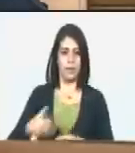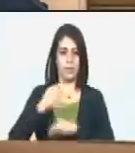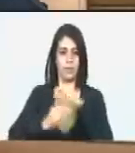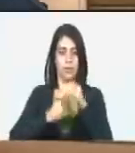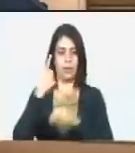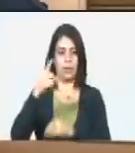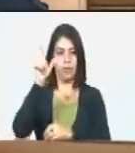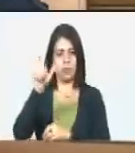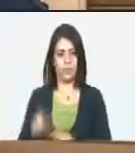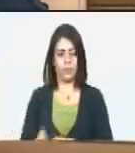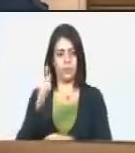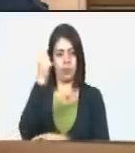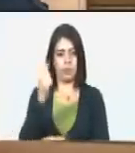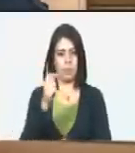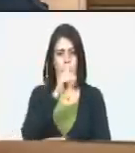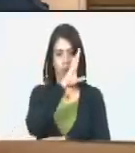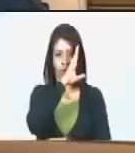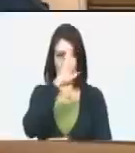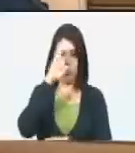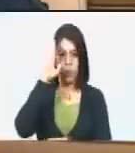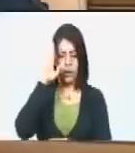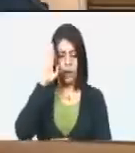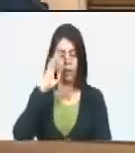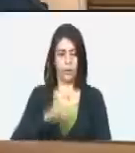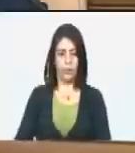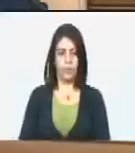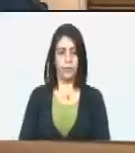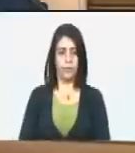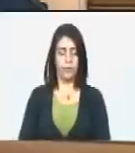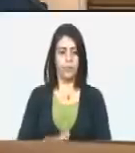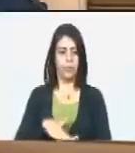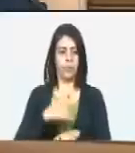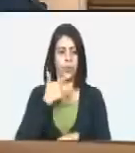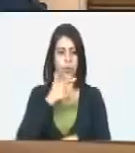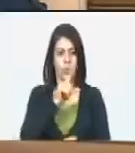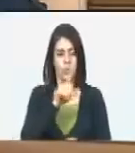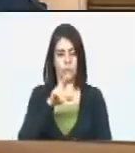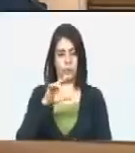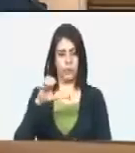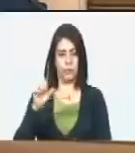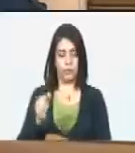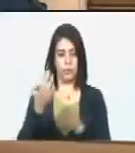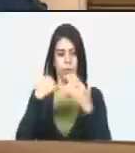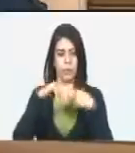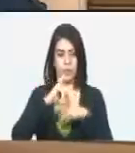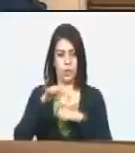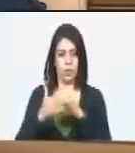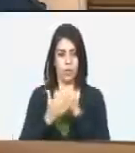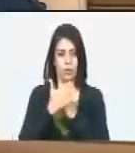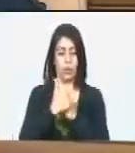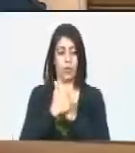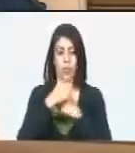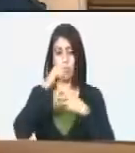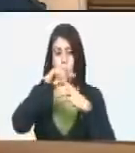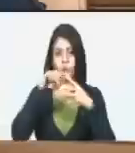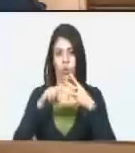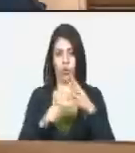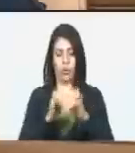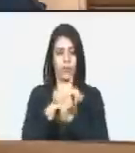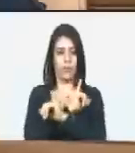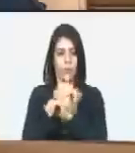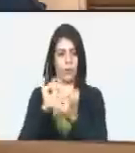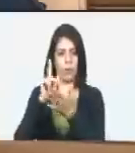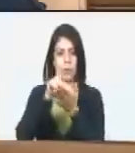al diputado Diosdado Cabello Rondón, Luis Eduardo Martínez y Jorge Rodríguez Gómez. Finalizadas las intervenciones